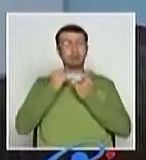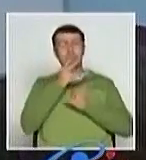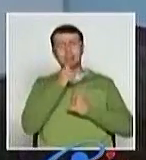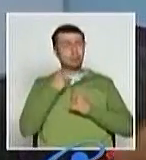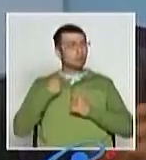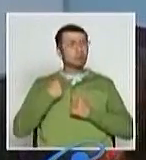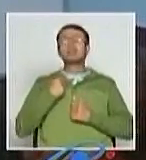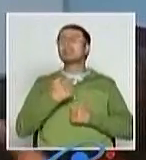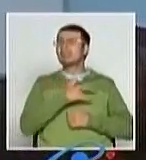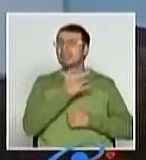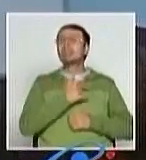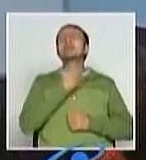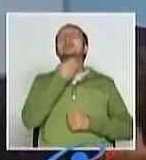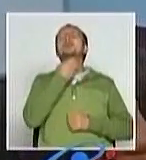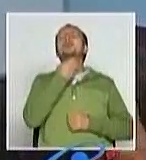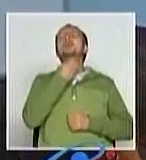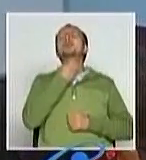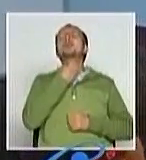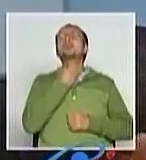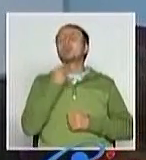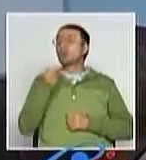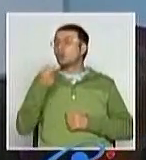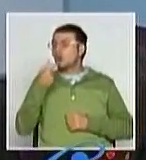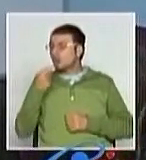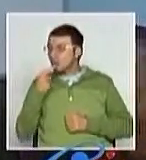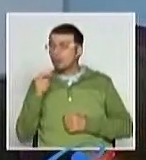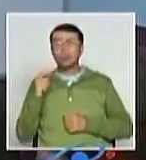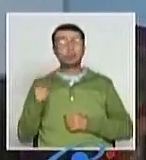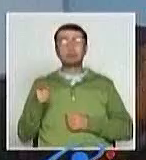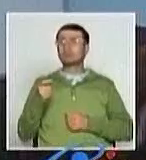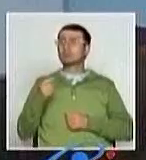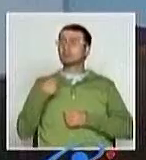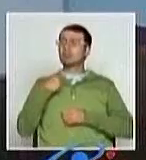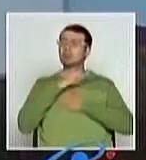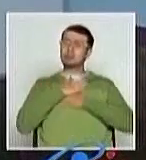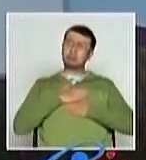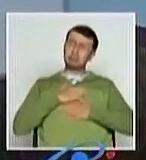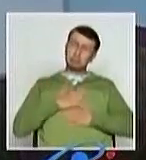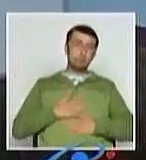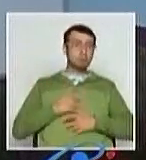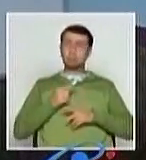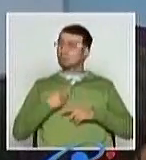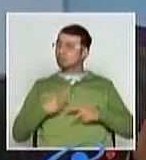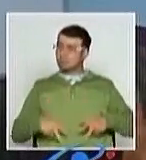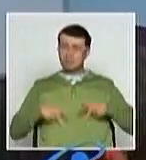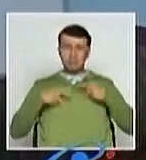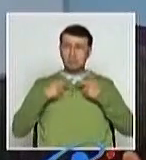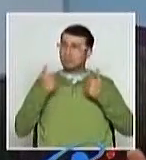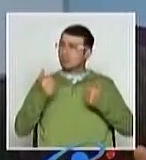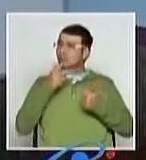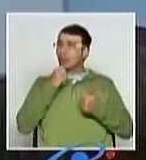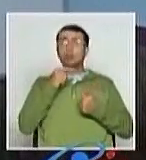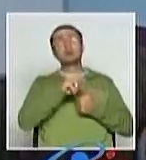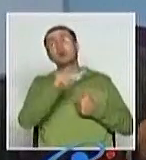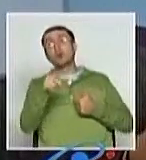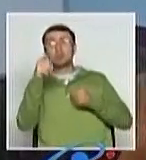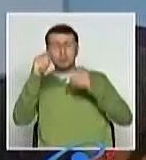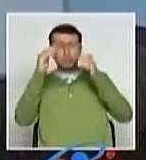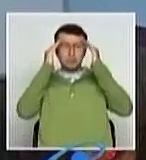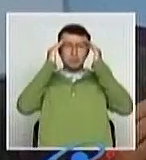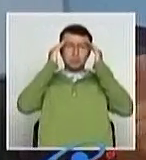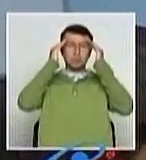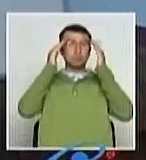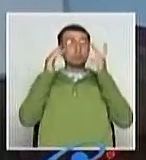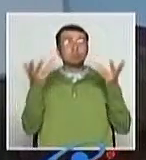garganta me dan medicina flutina que para mejorar mi vida y mi vida no mejora ahora para donde una psicóloga clínica la señora